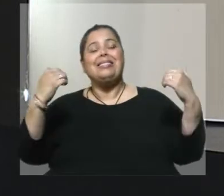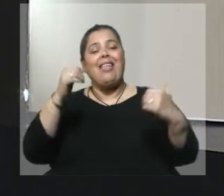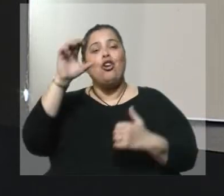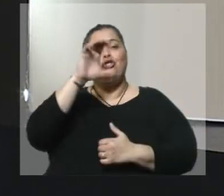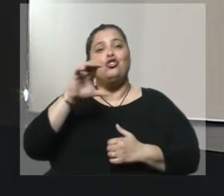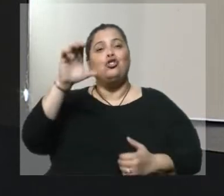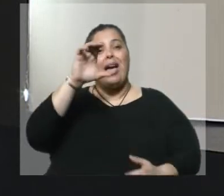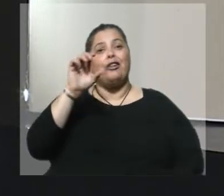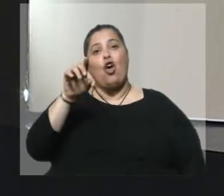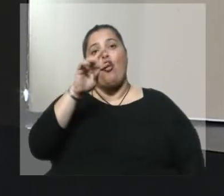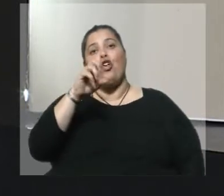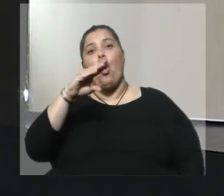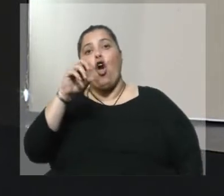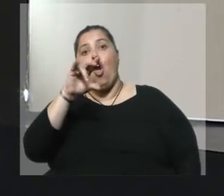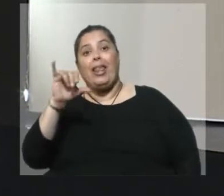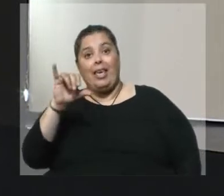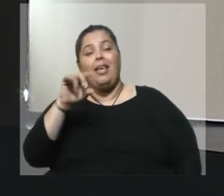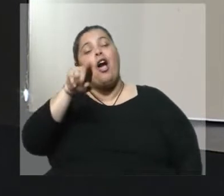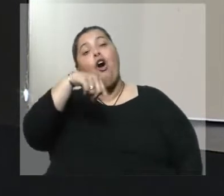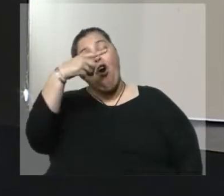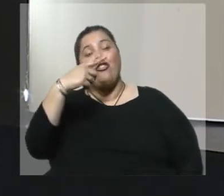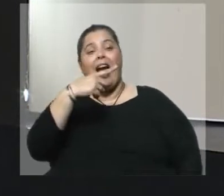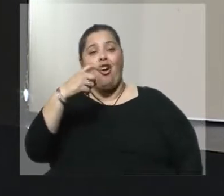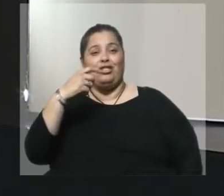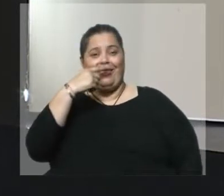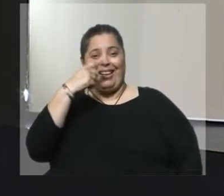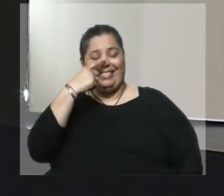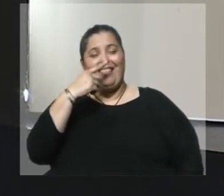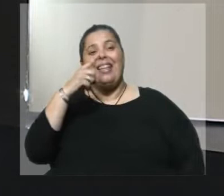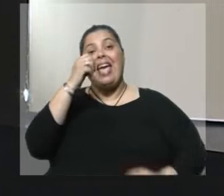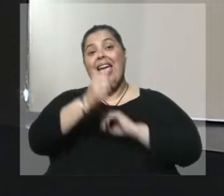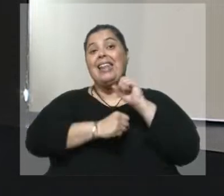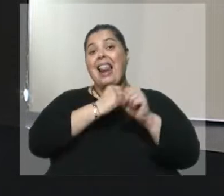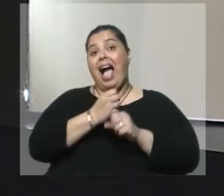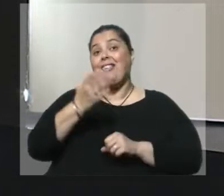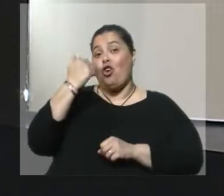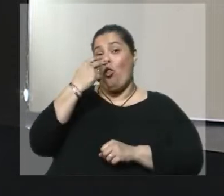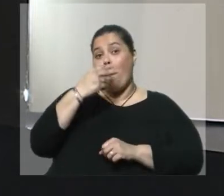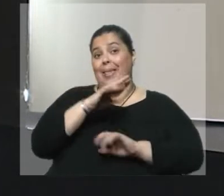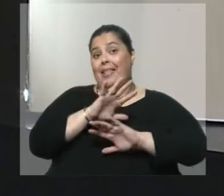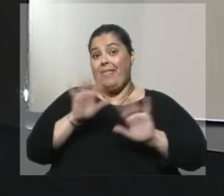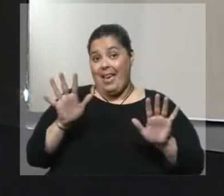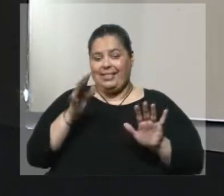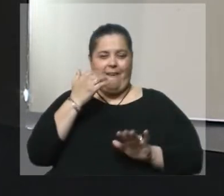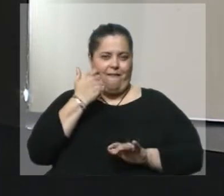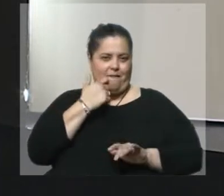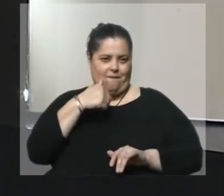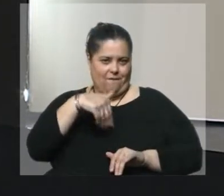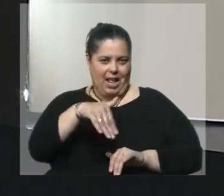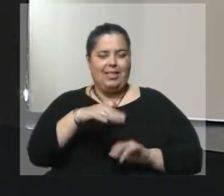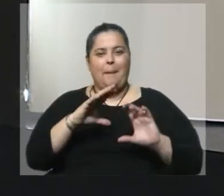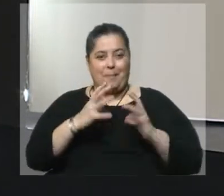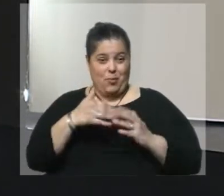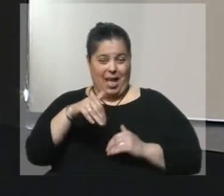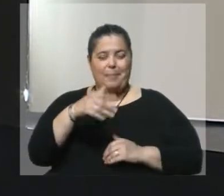Cerro. Otra cosa curiosa, en el año 2010, ya que estamos en año de Mundial, a pocos días del Mundial,